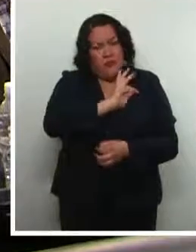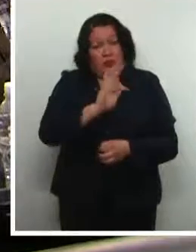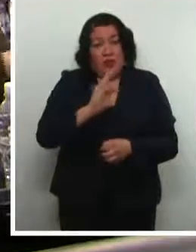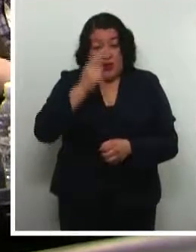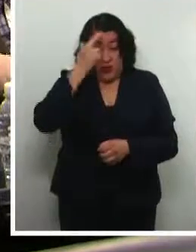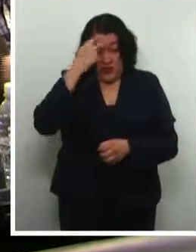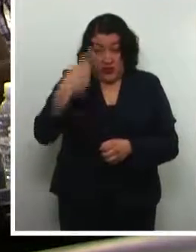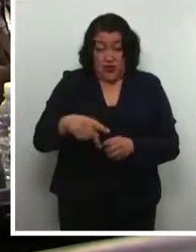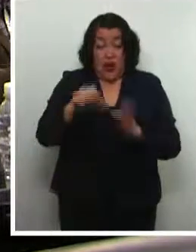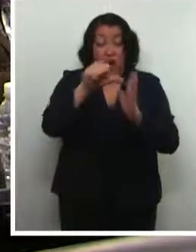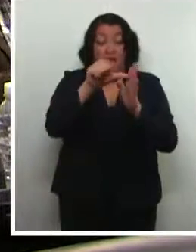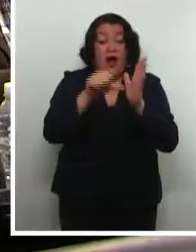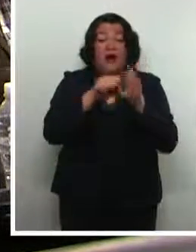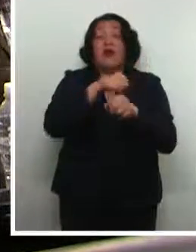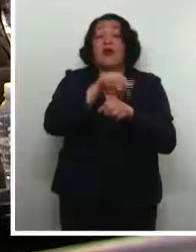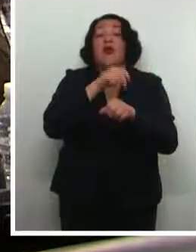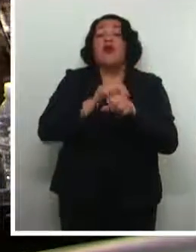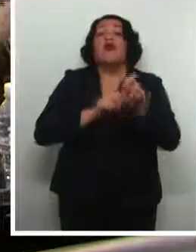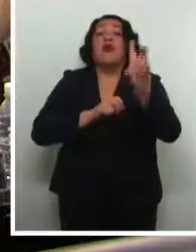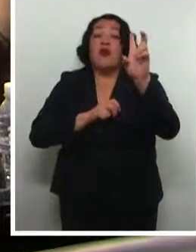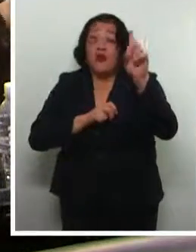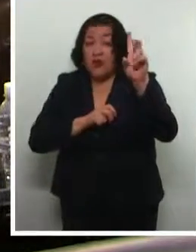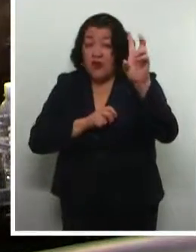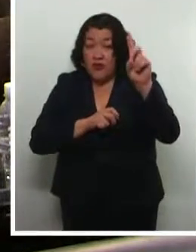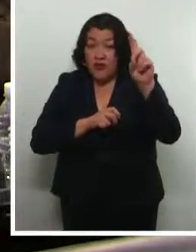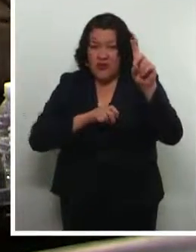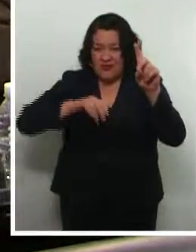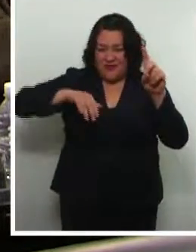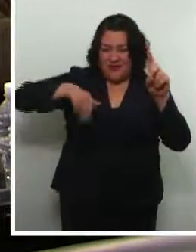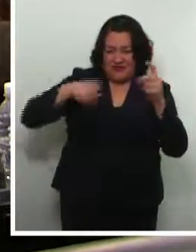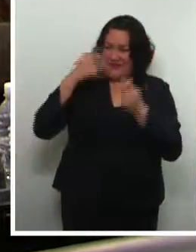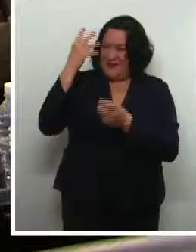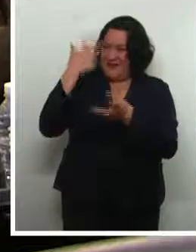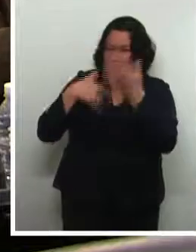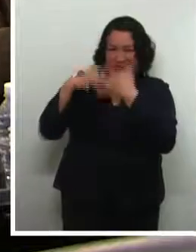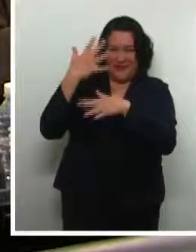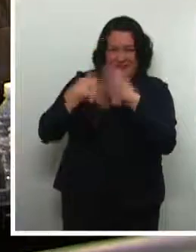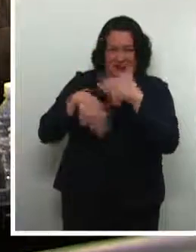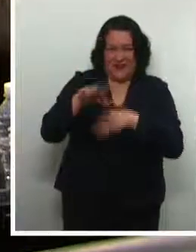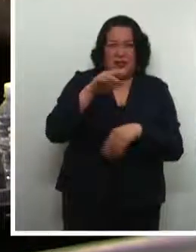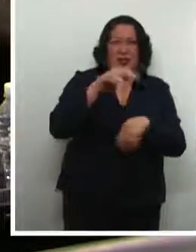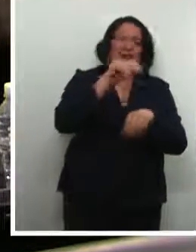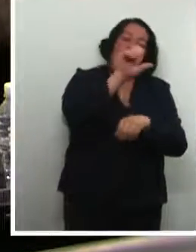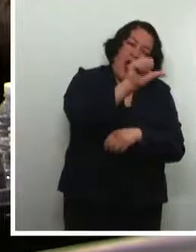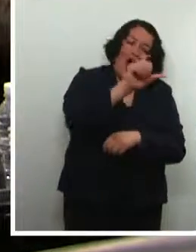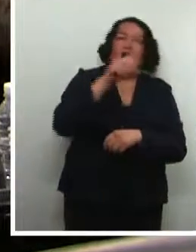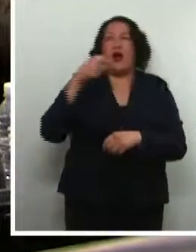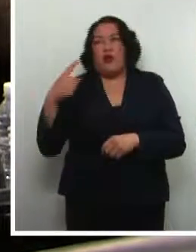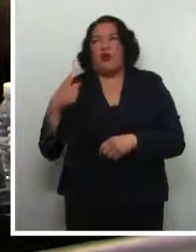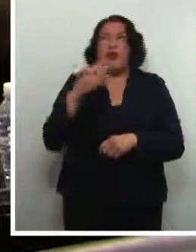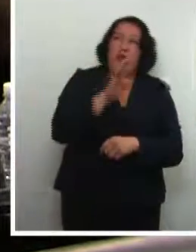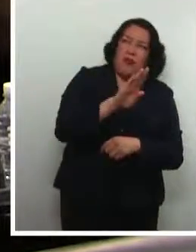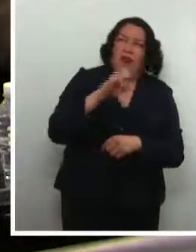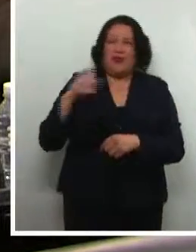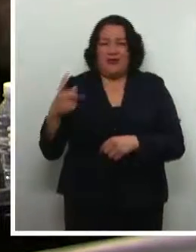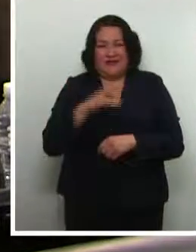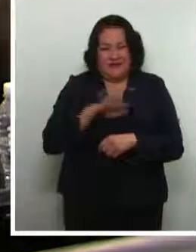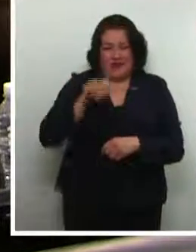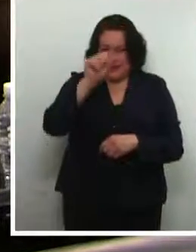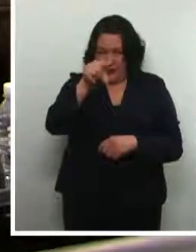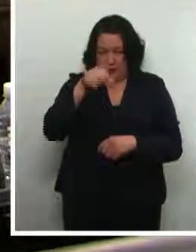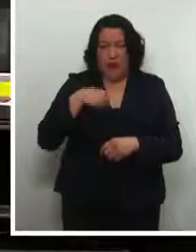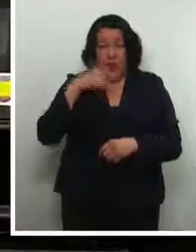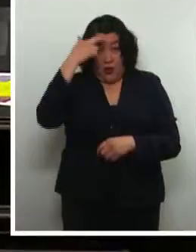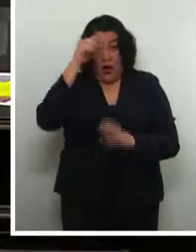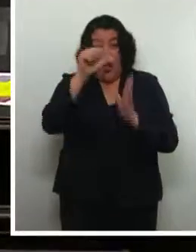este artículo 30, apartados y numerales en los términos de este dictamen. Le comento que este artículo